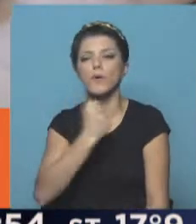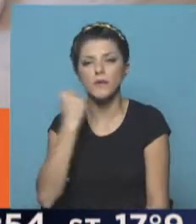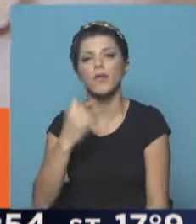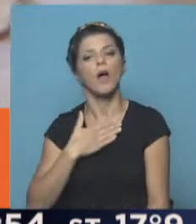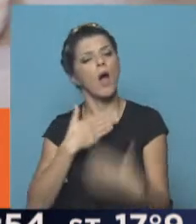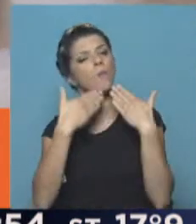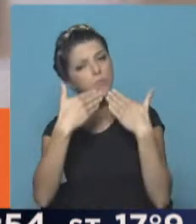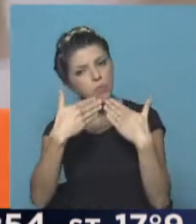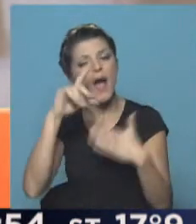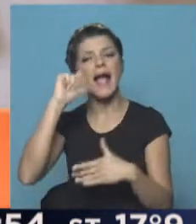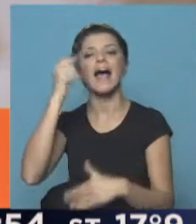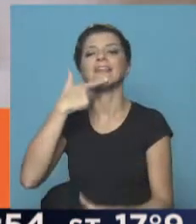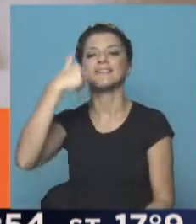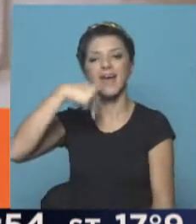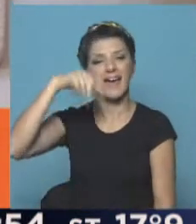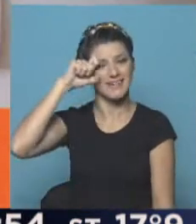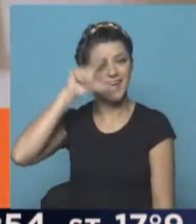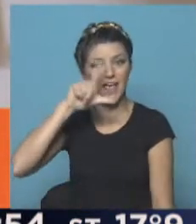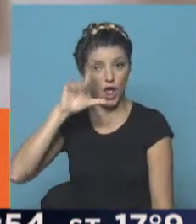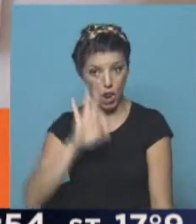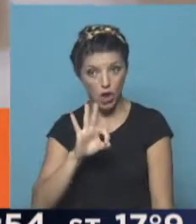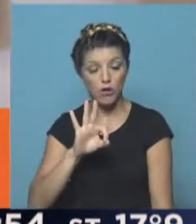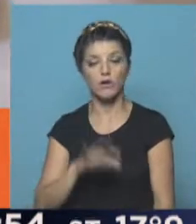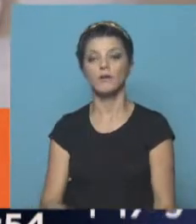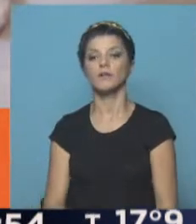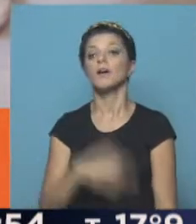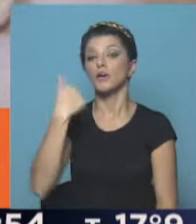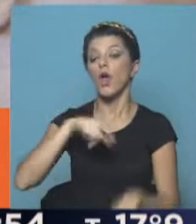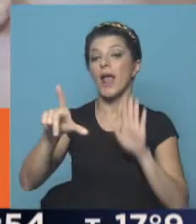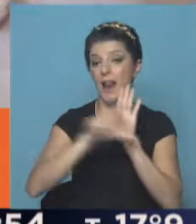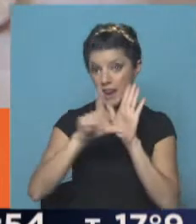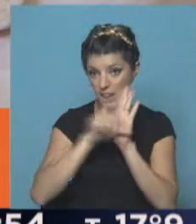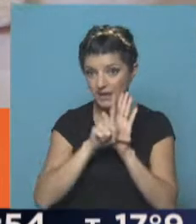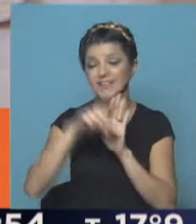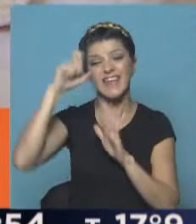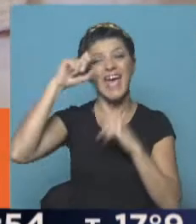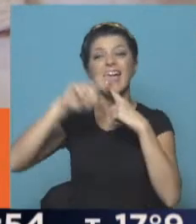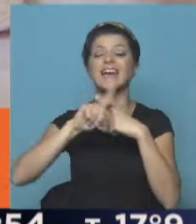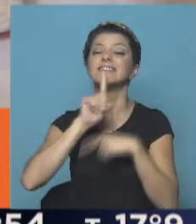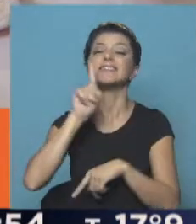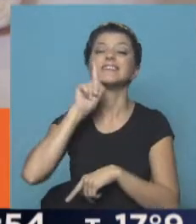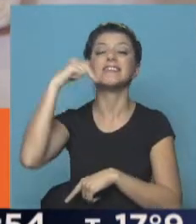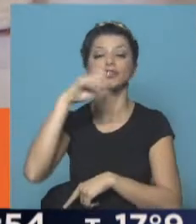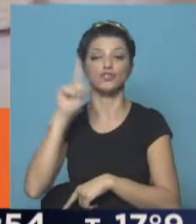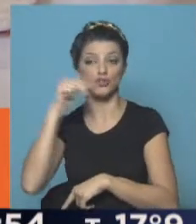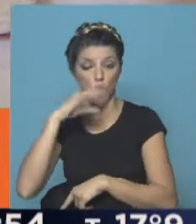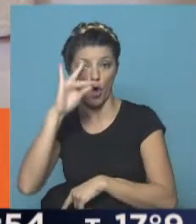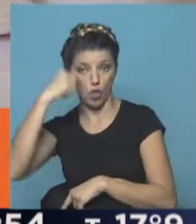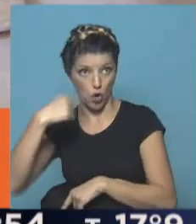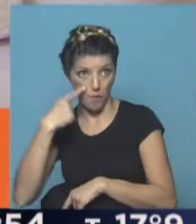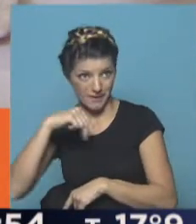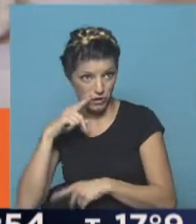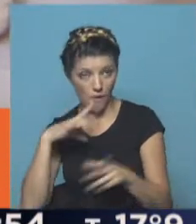cassanello que sin tener hoy una ley de extinción de dominio que la pedimos podemos estar